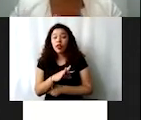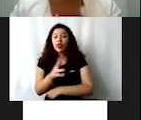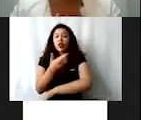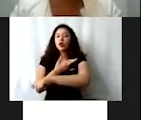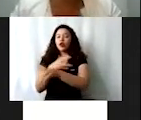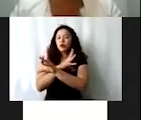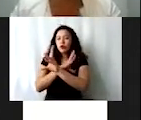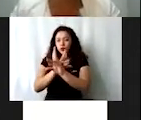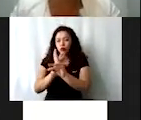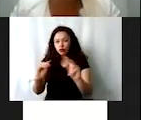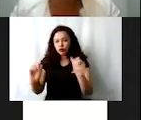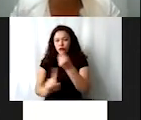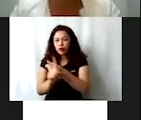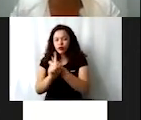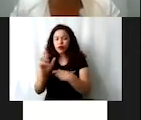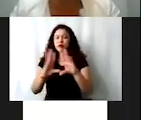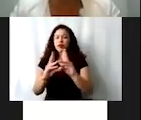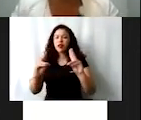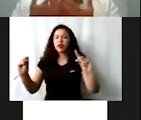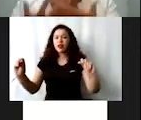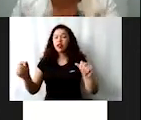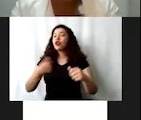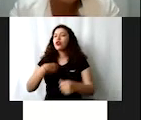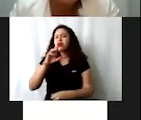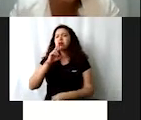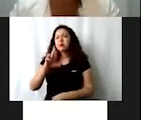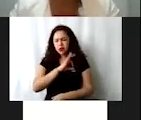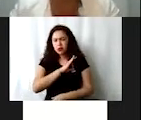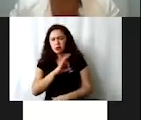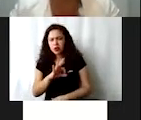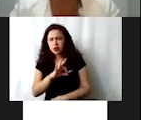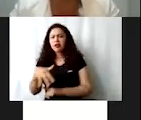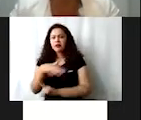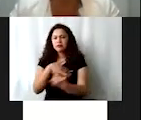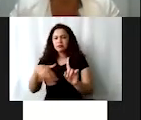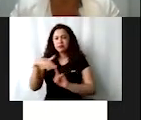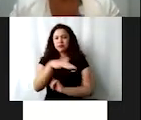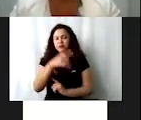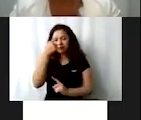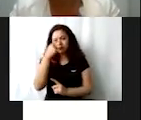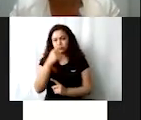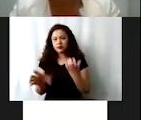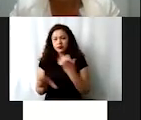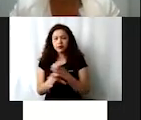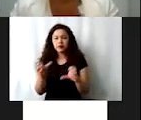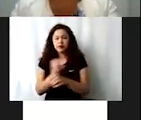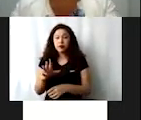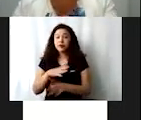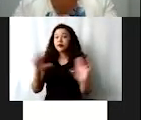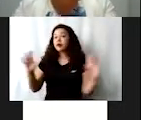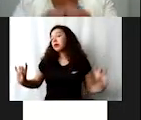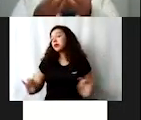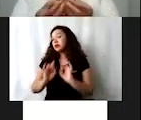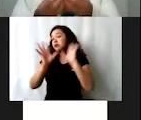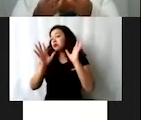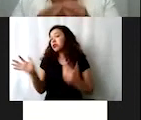a las problemáticas que se pudieran llegar a presentar, a las situaciones que se pudieran llegar a presentar, en caso de que